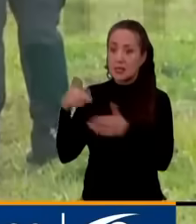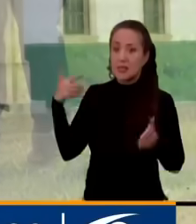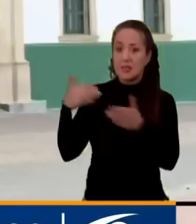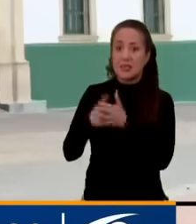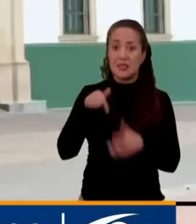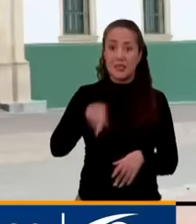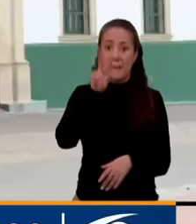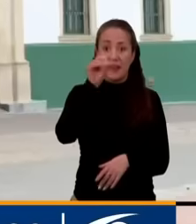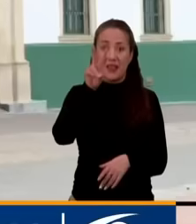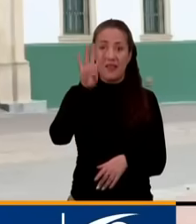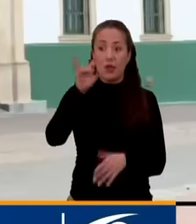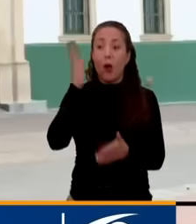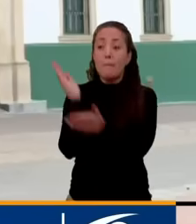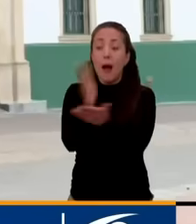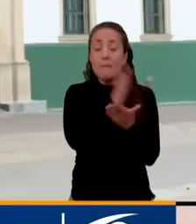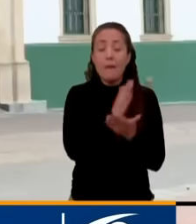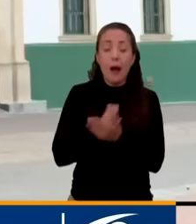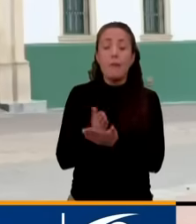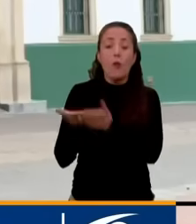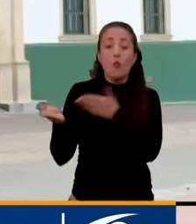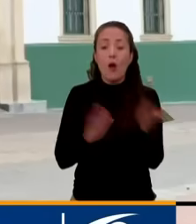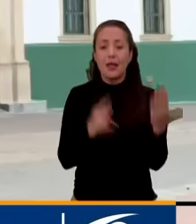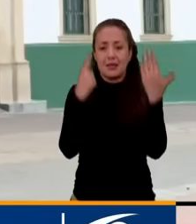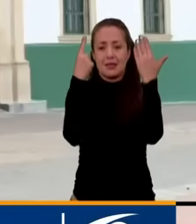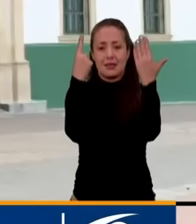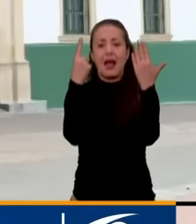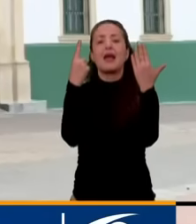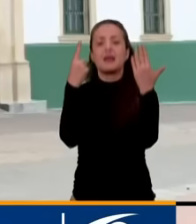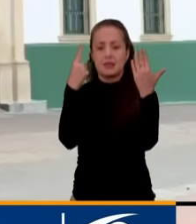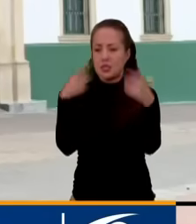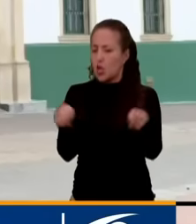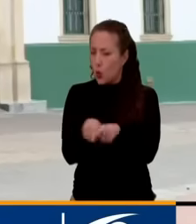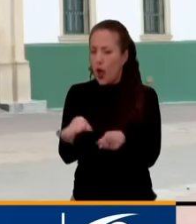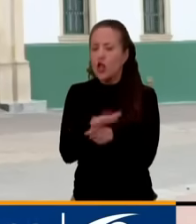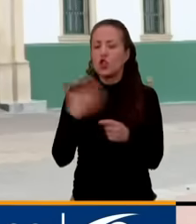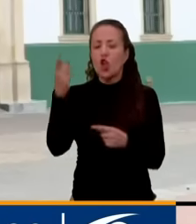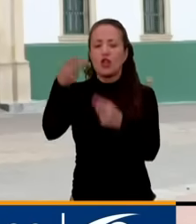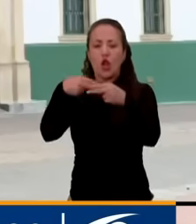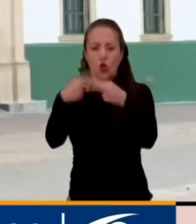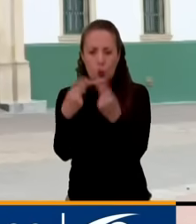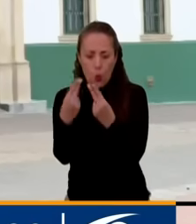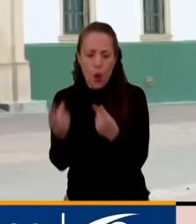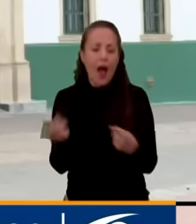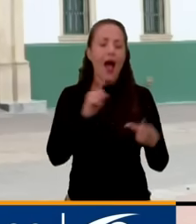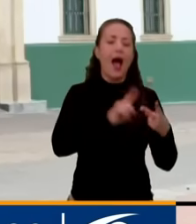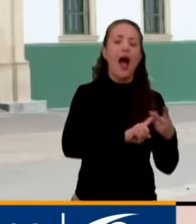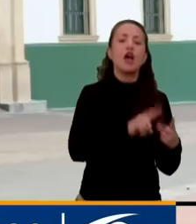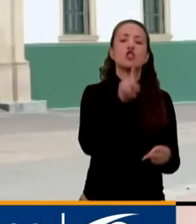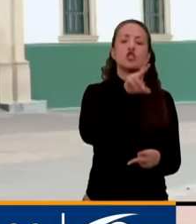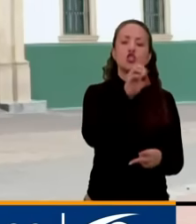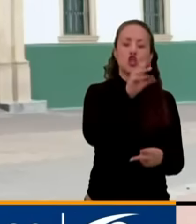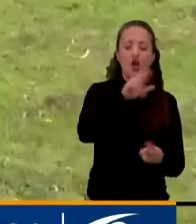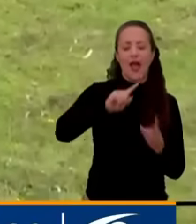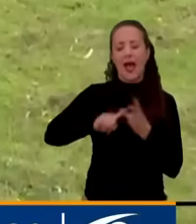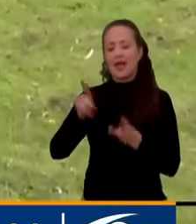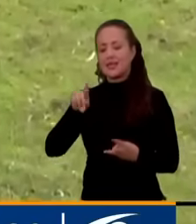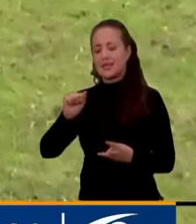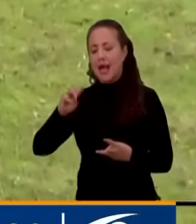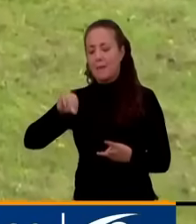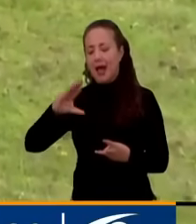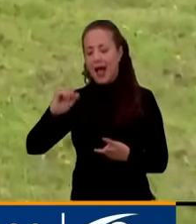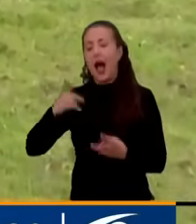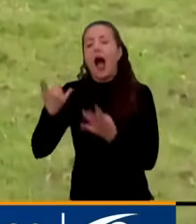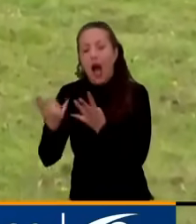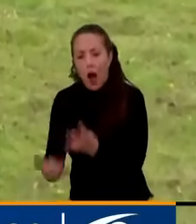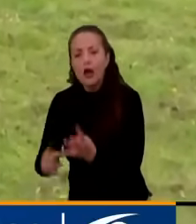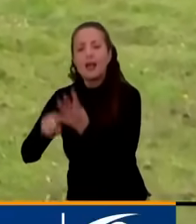personas que han fallecido en hechos similares en los municipios de tunja sora samacá y ahora Cia choque las